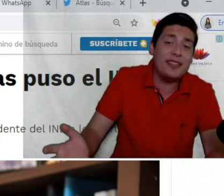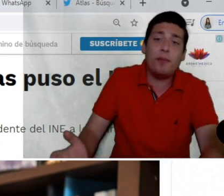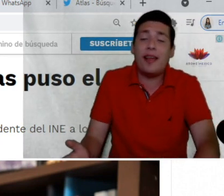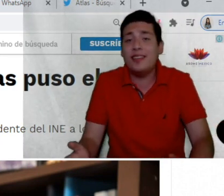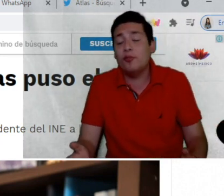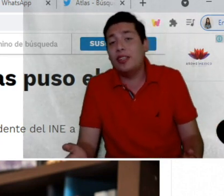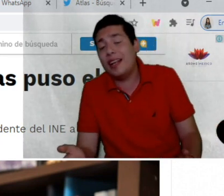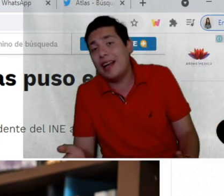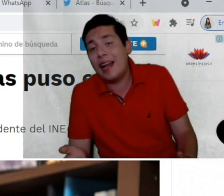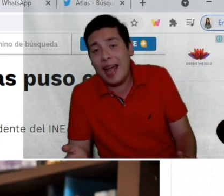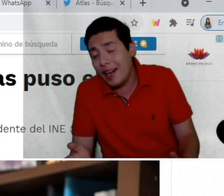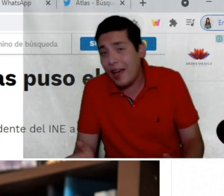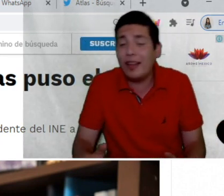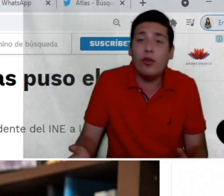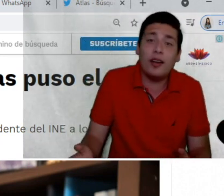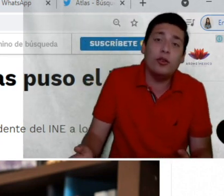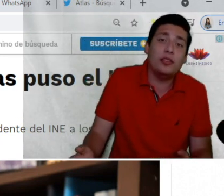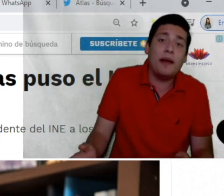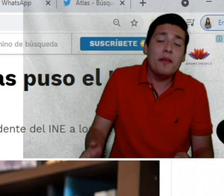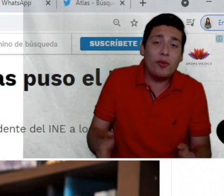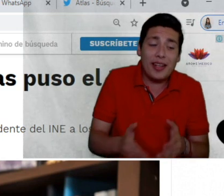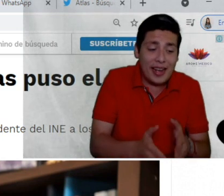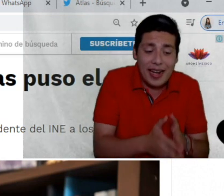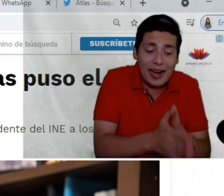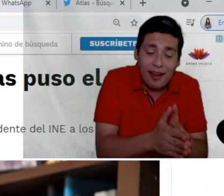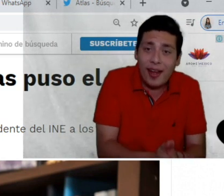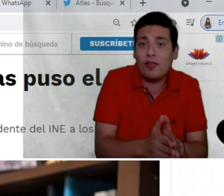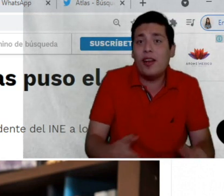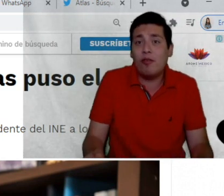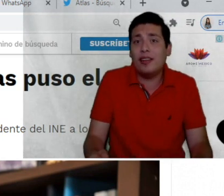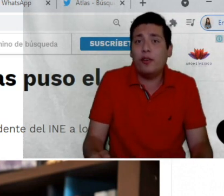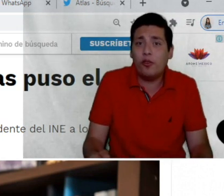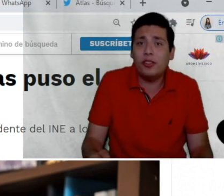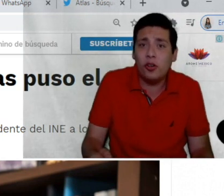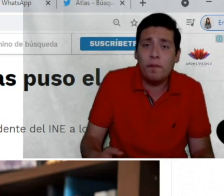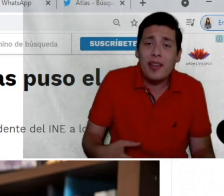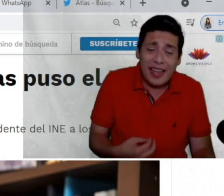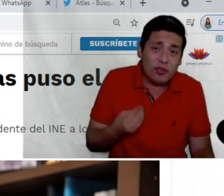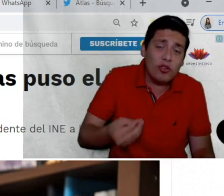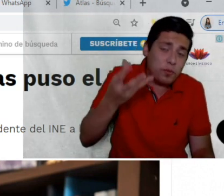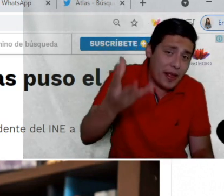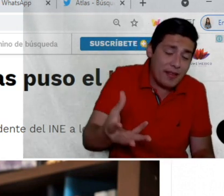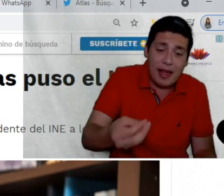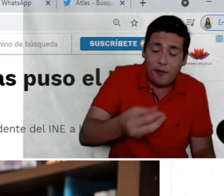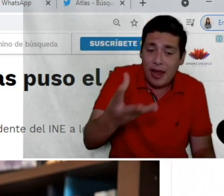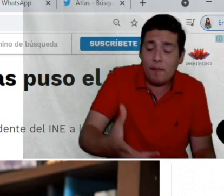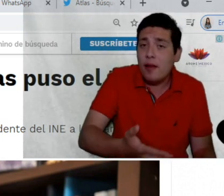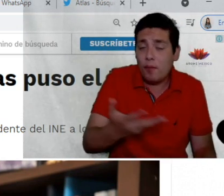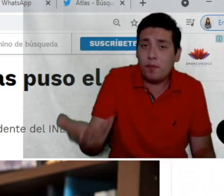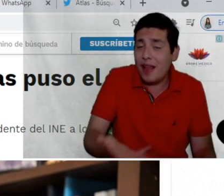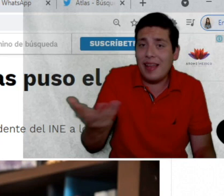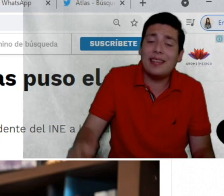están desesperadísimos y quieren ganar a toda costa porque quieren acabar con la Cuarta Transformación? Esto nos prende y al